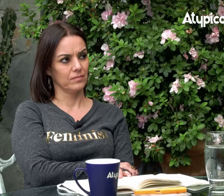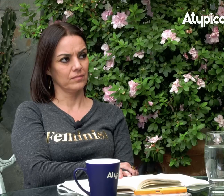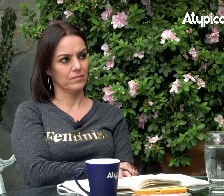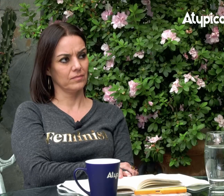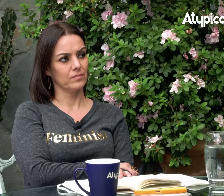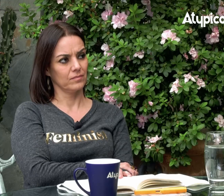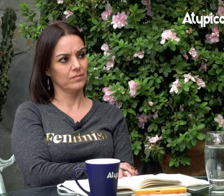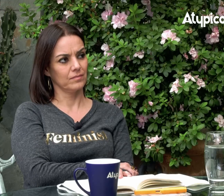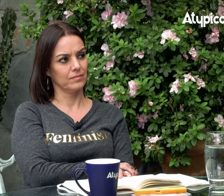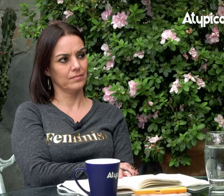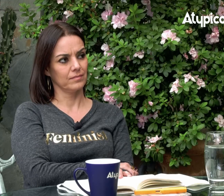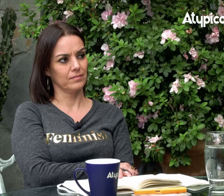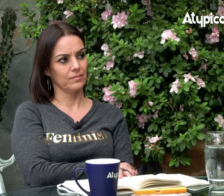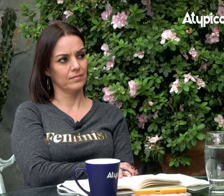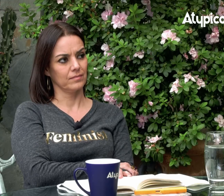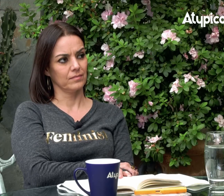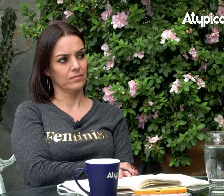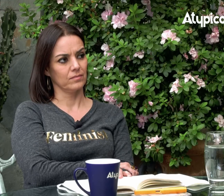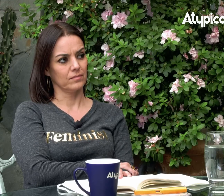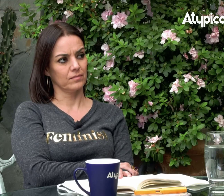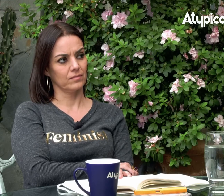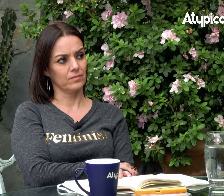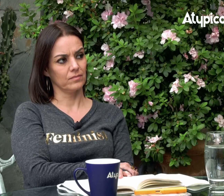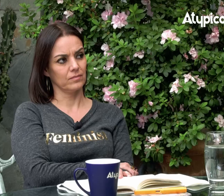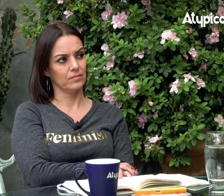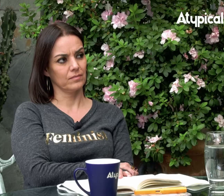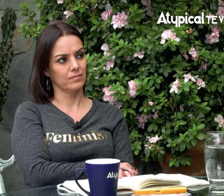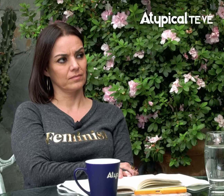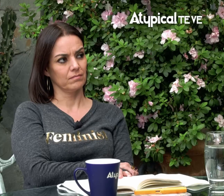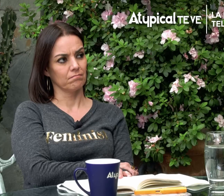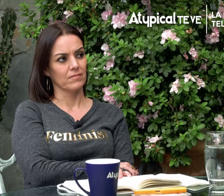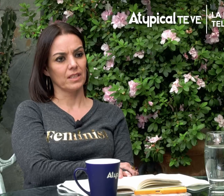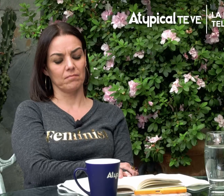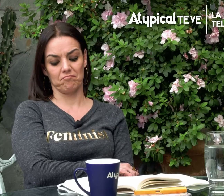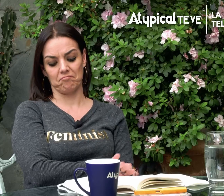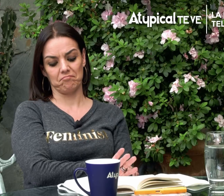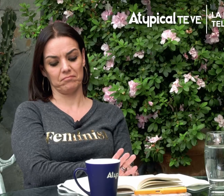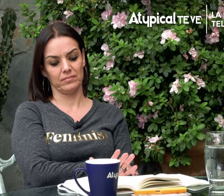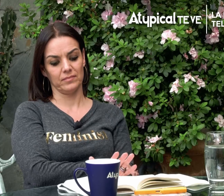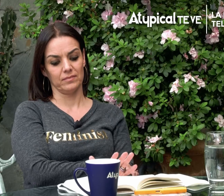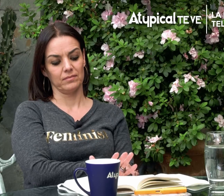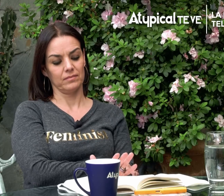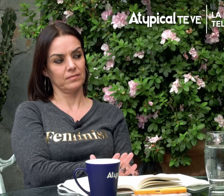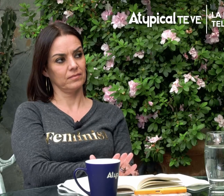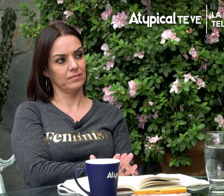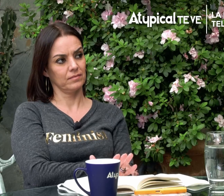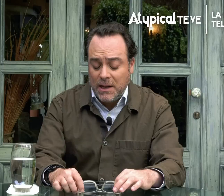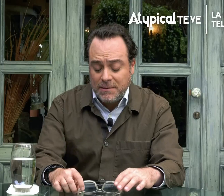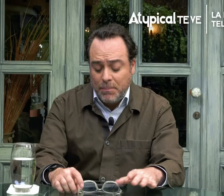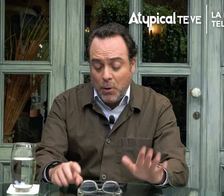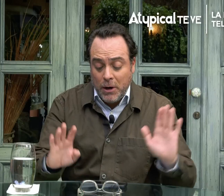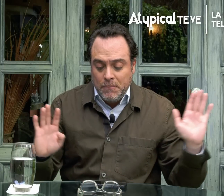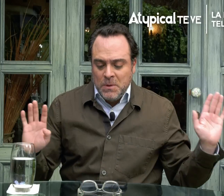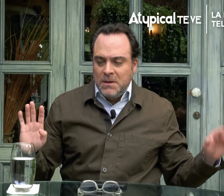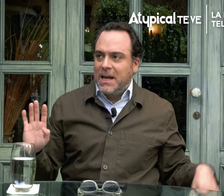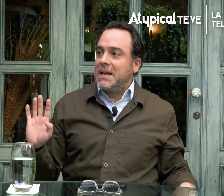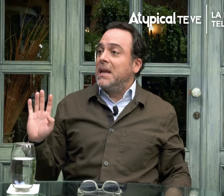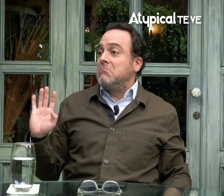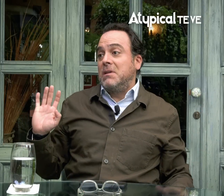importante en el mundo, en la historia de México, por supuesto, que acabe en esto. A mí, la verdad, me da mucha lástima.